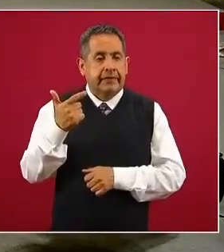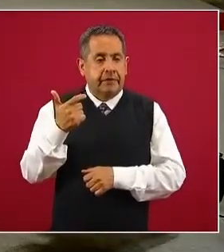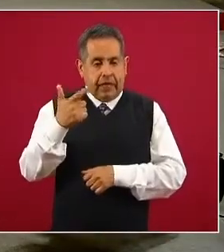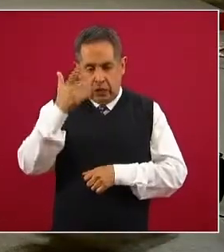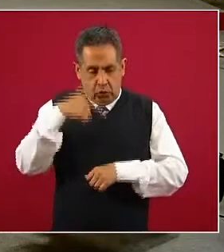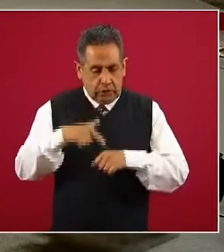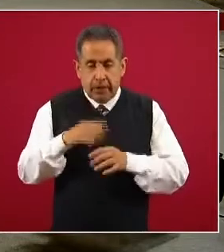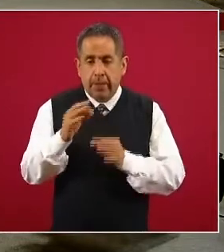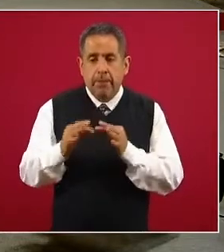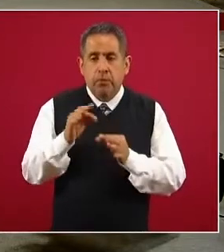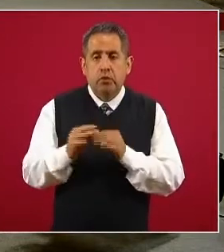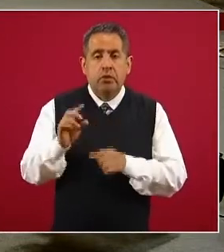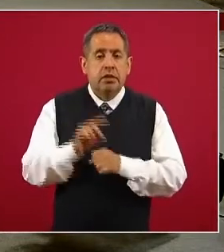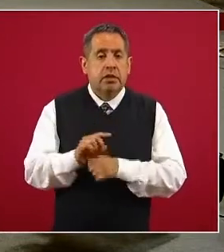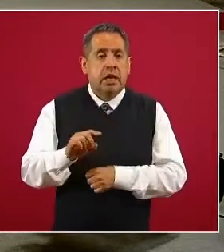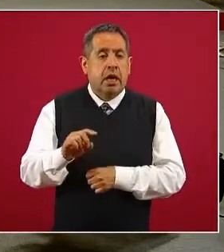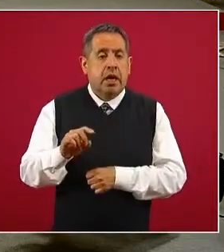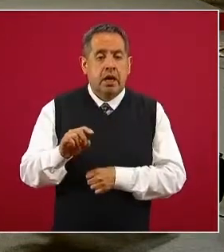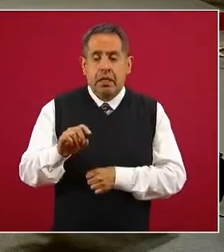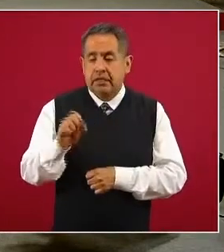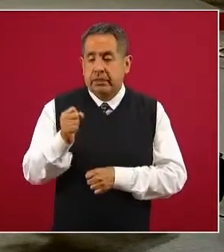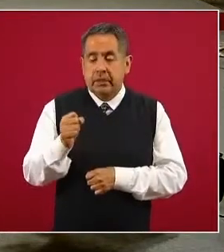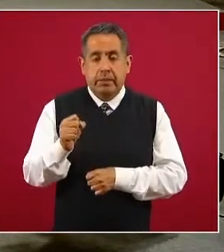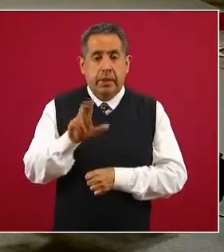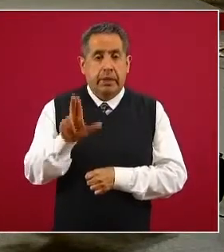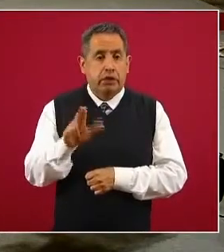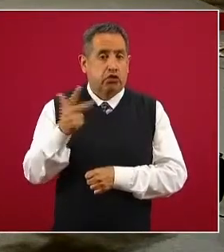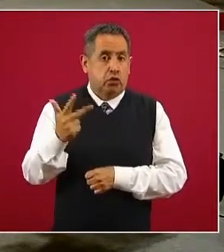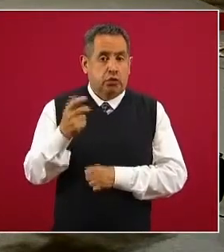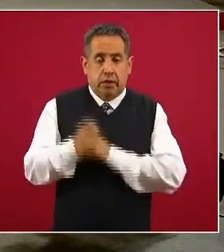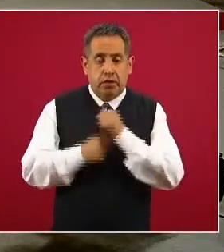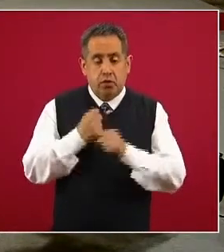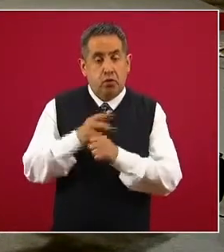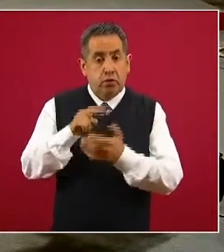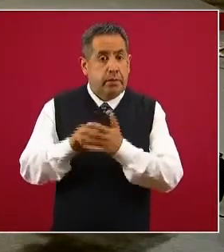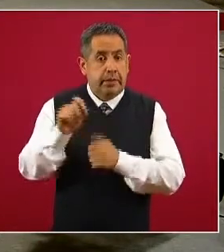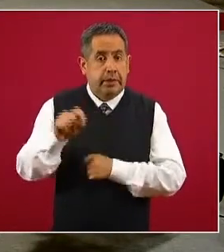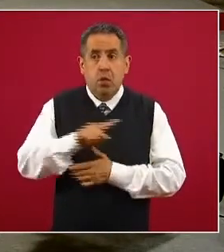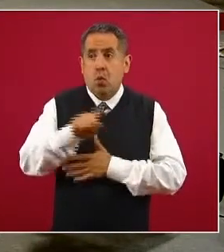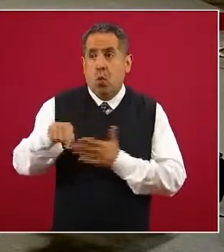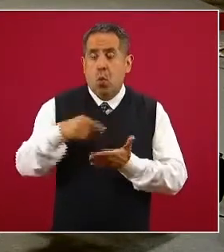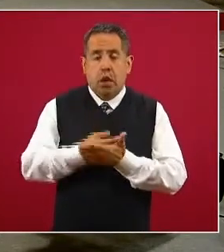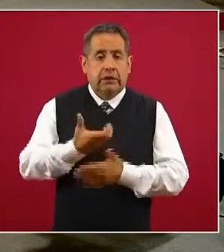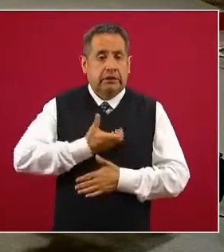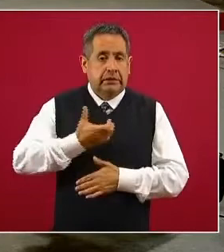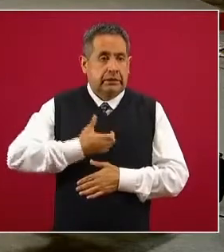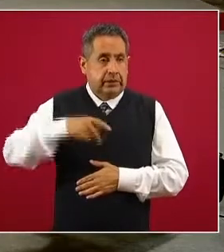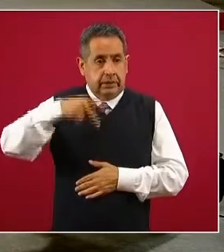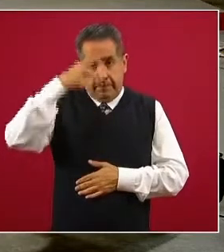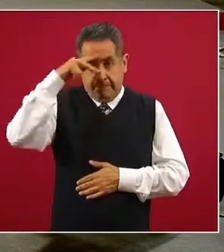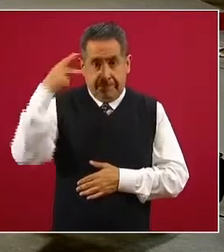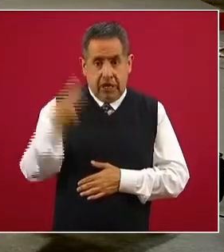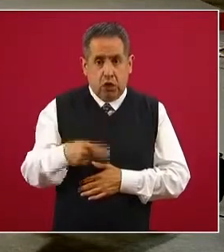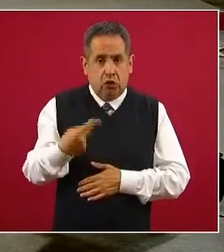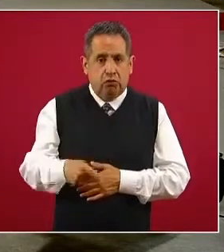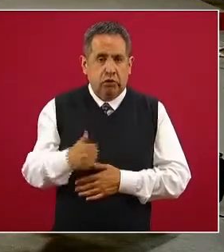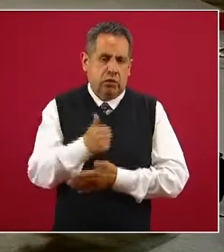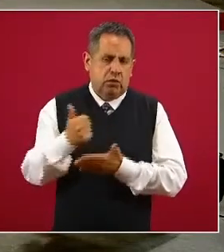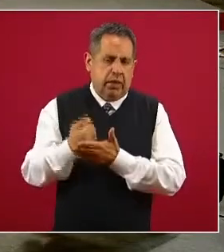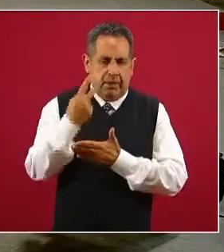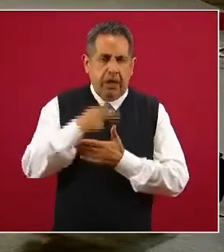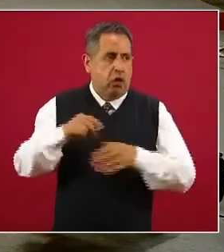horas en punto del martes 8 de septiembre de 2020. Estamos en el Palacio Nacional de México, en la Ciudad de